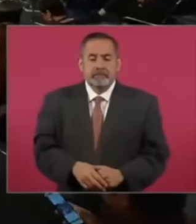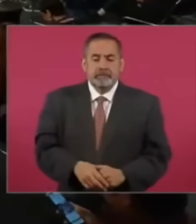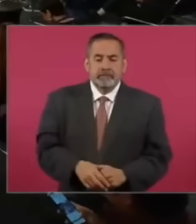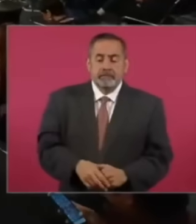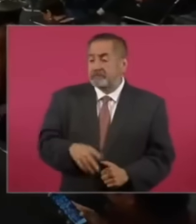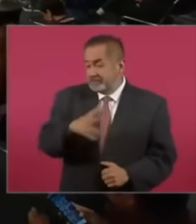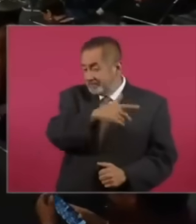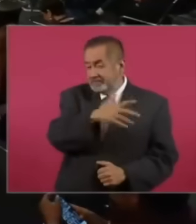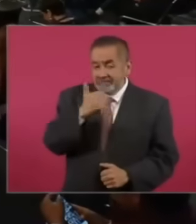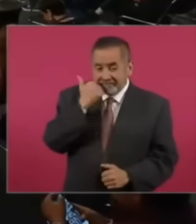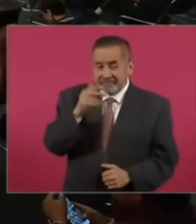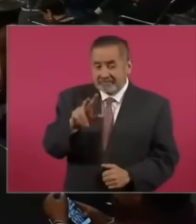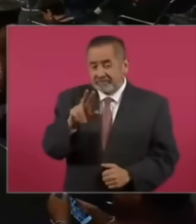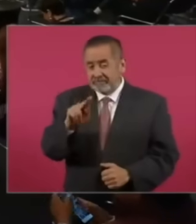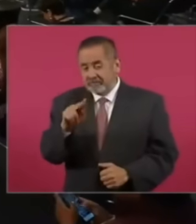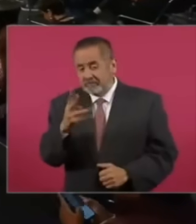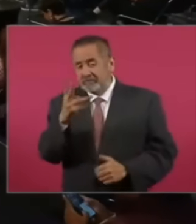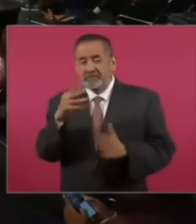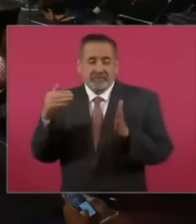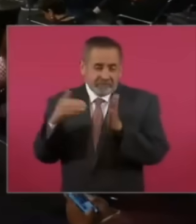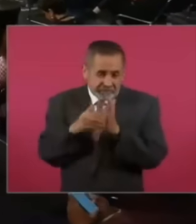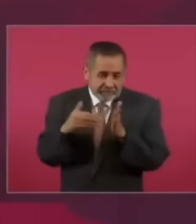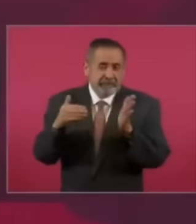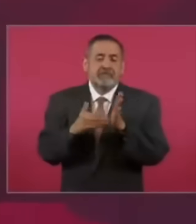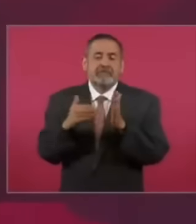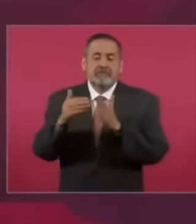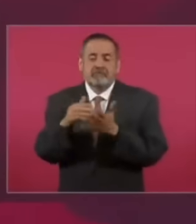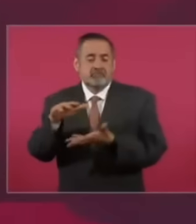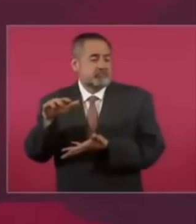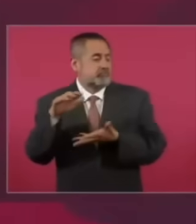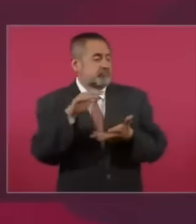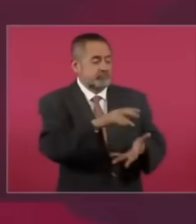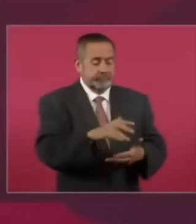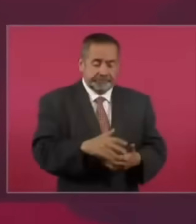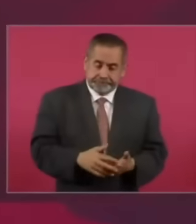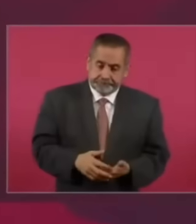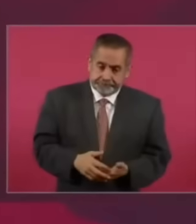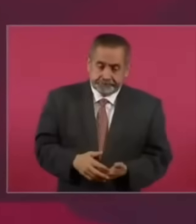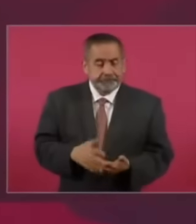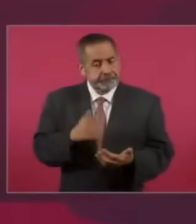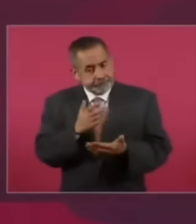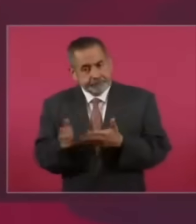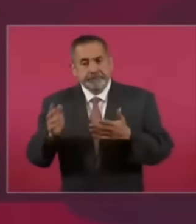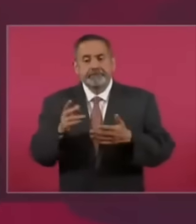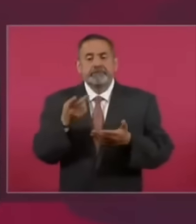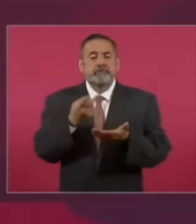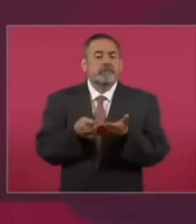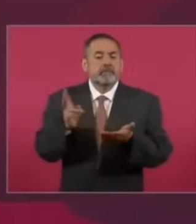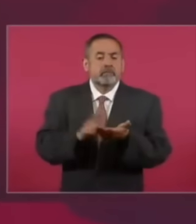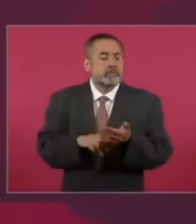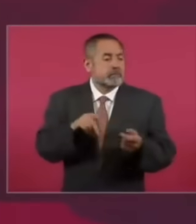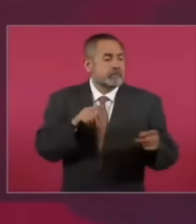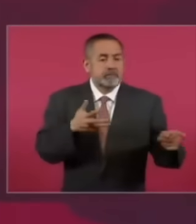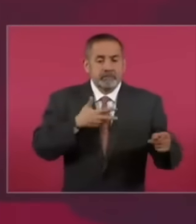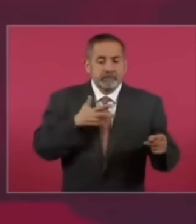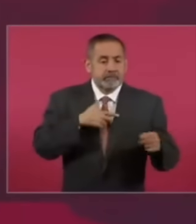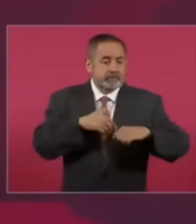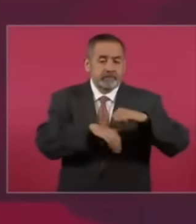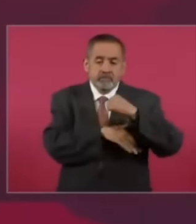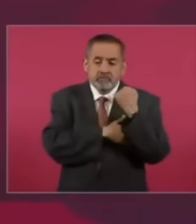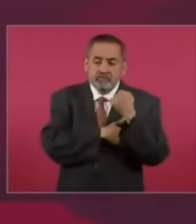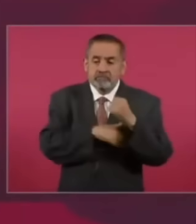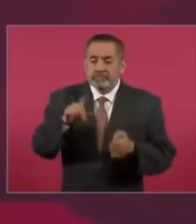ochenta y cuatro mil pero aparte de eso tienen 20